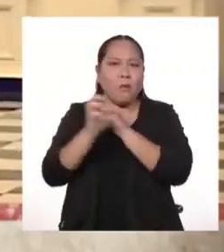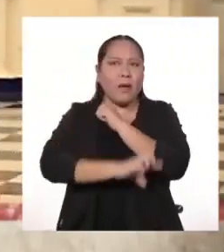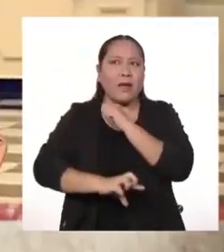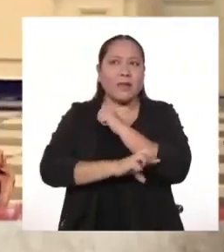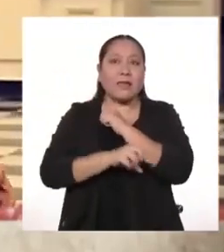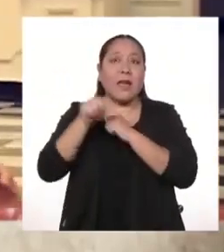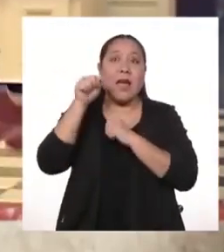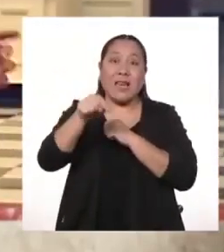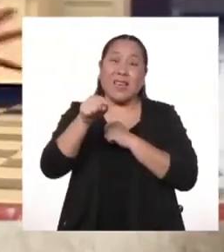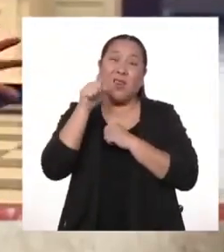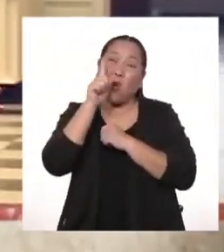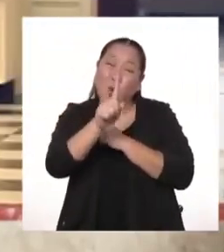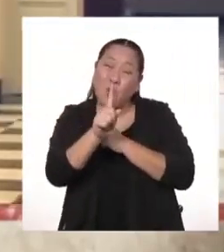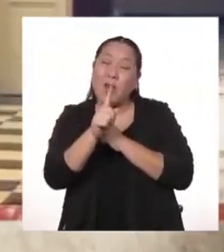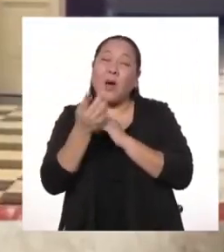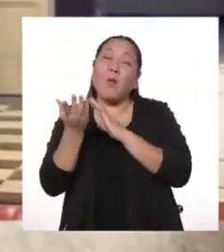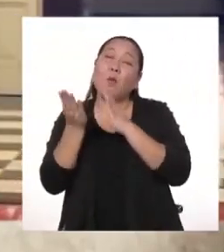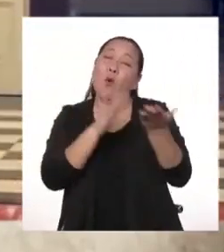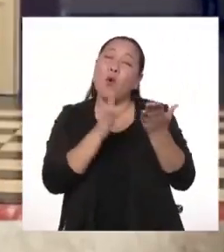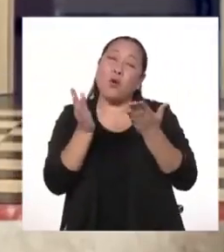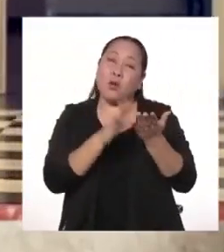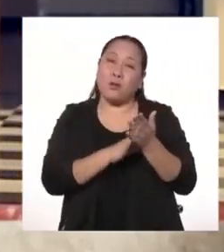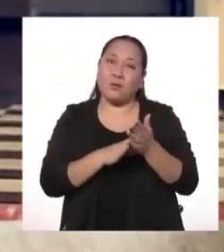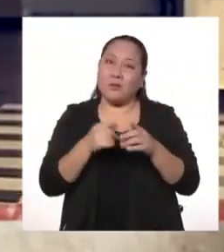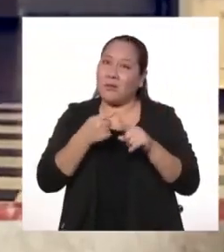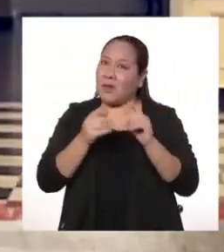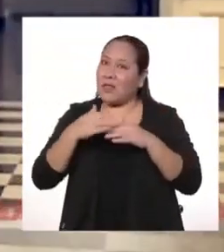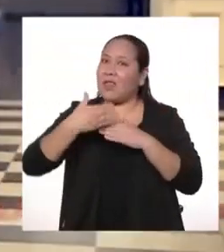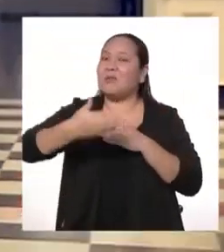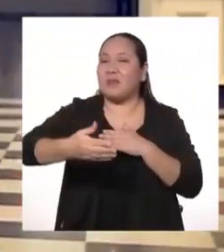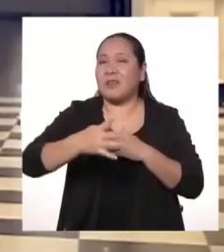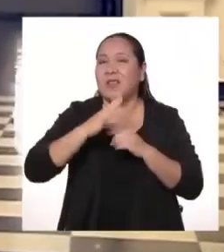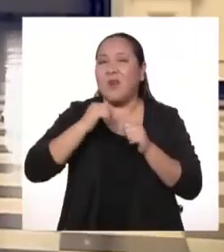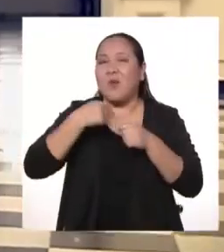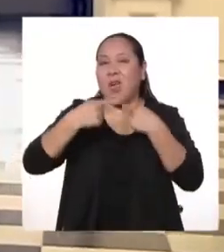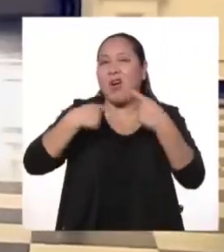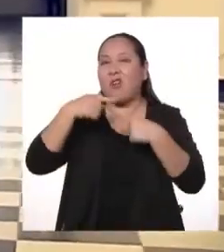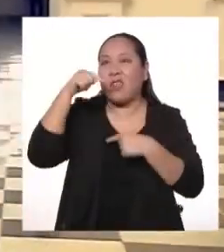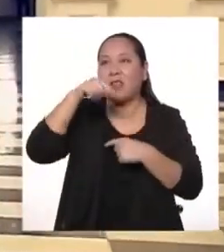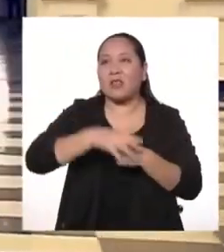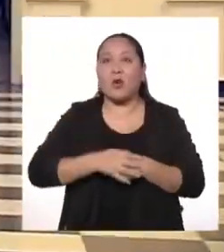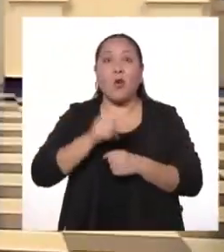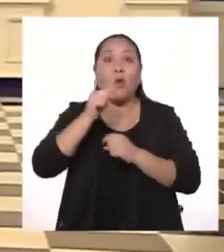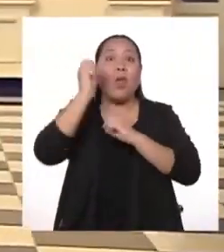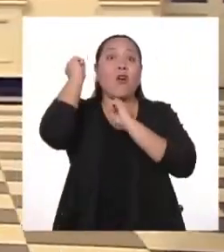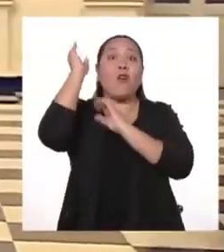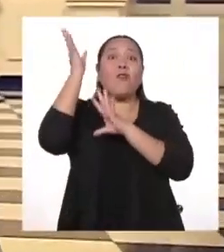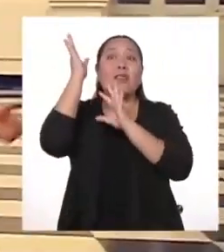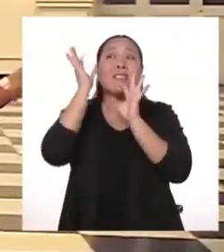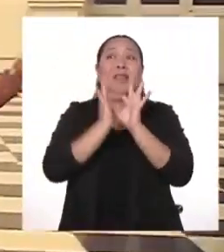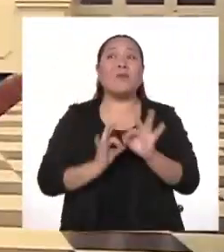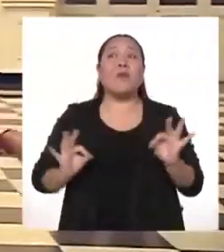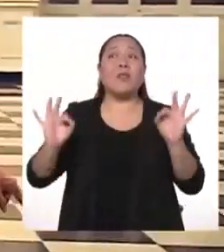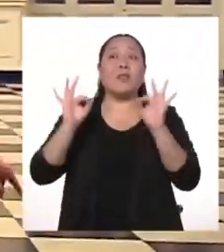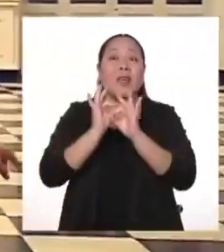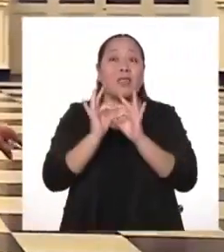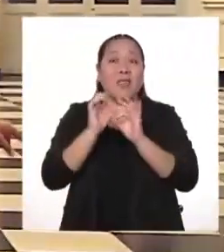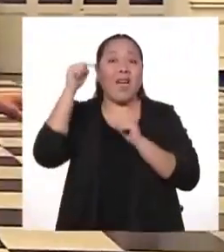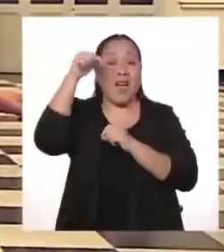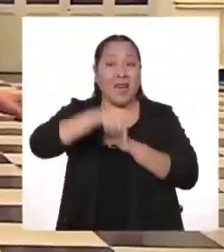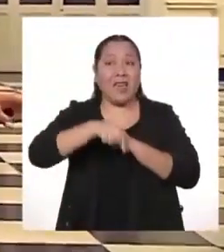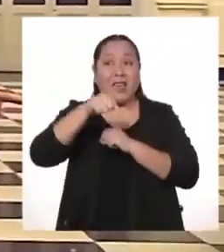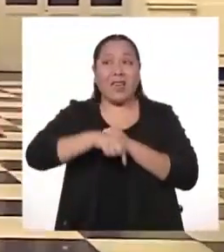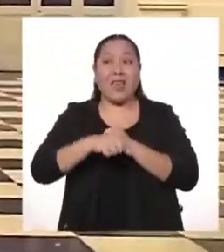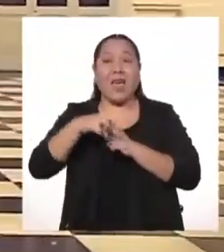murió trágicamente, pero de eso les voy a hablar más adelante. Una de sus charlas más famosas tuvo lugar aquí en